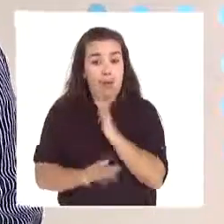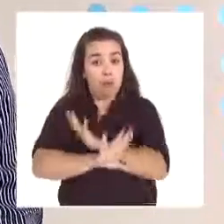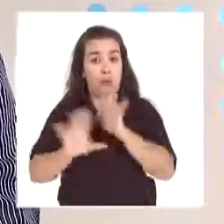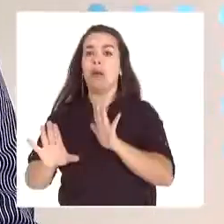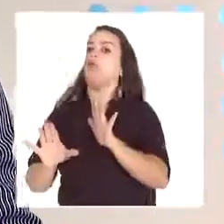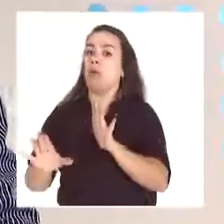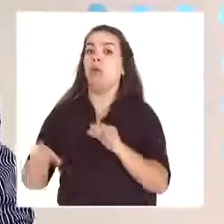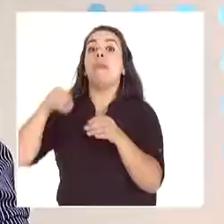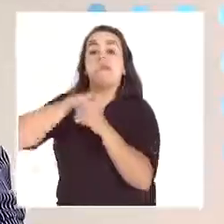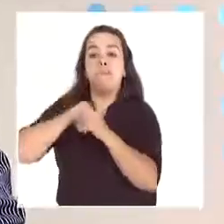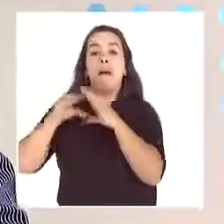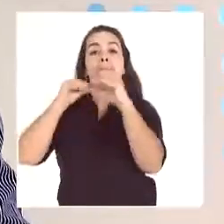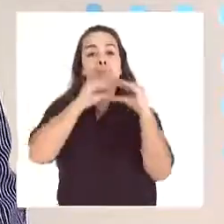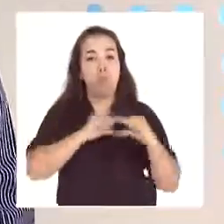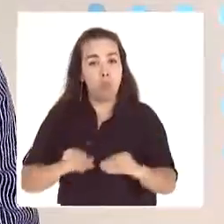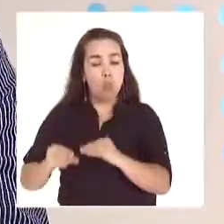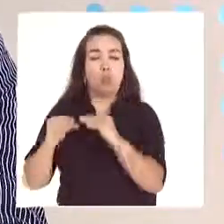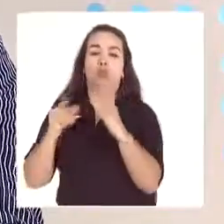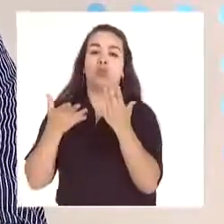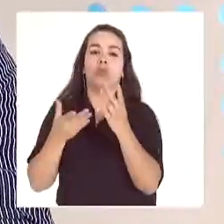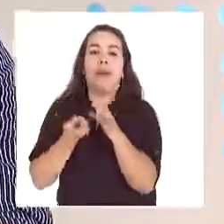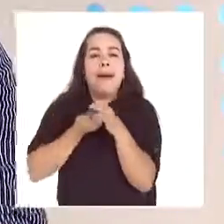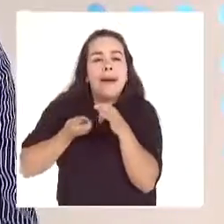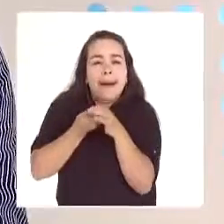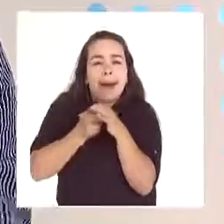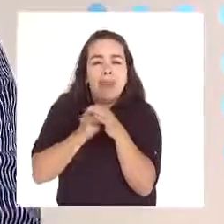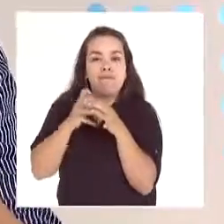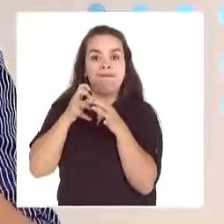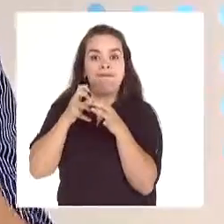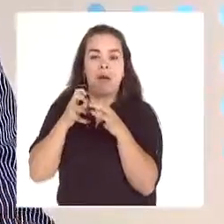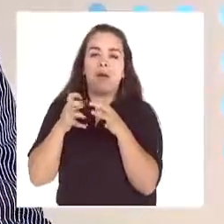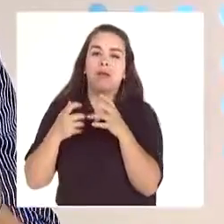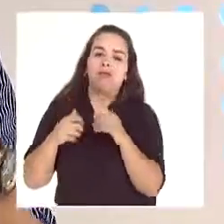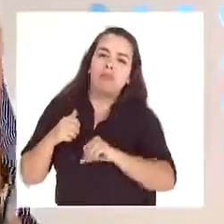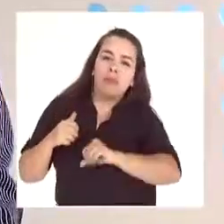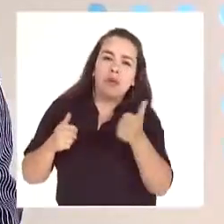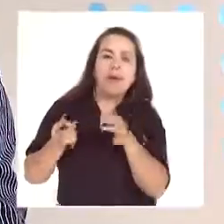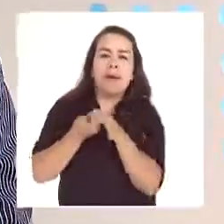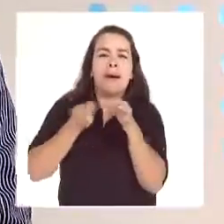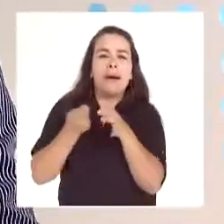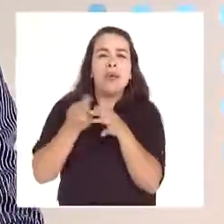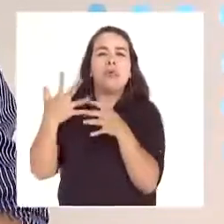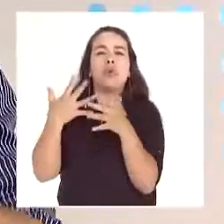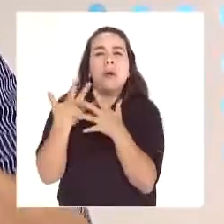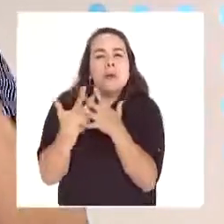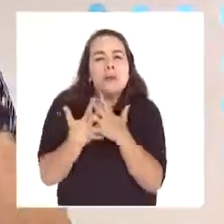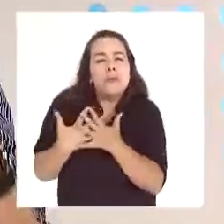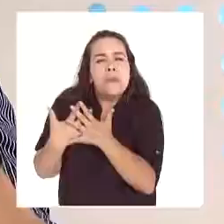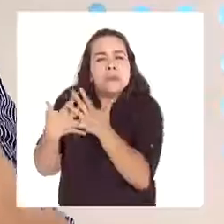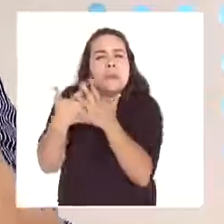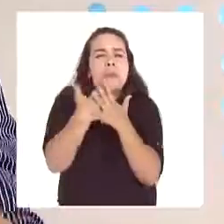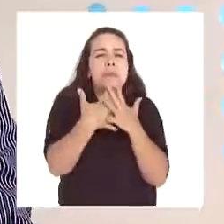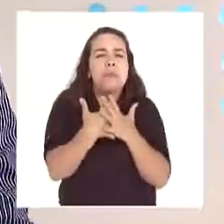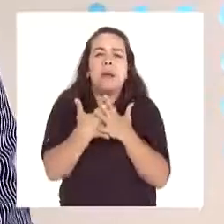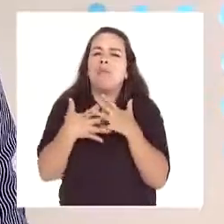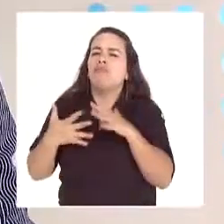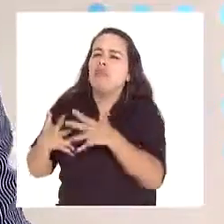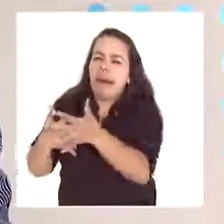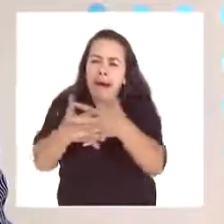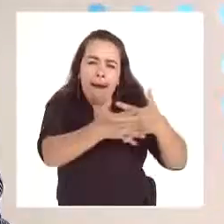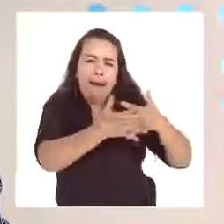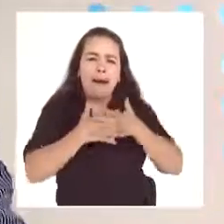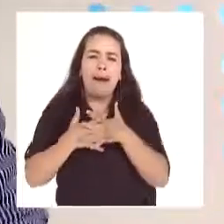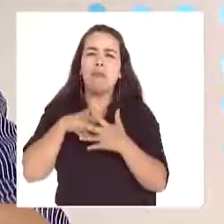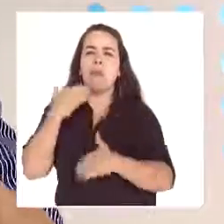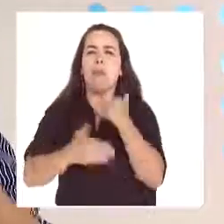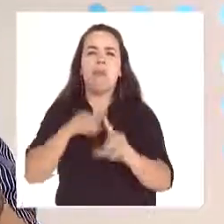hay músculo, hay células inflamatorias, hay células que producen fibrosis y todo eso está asociado con el